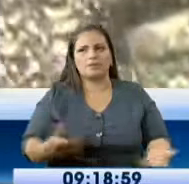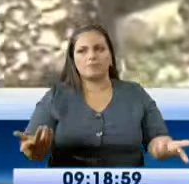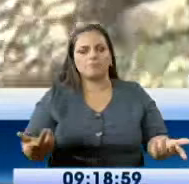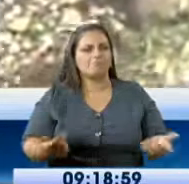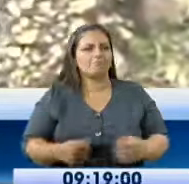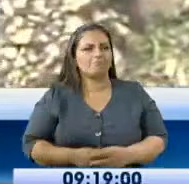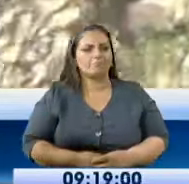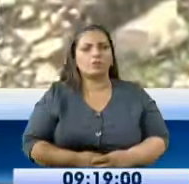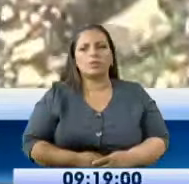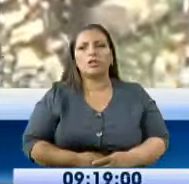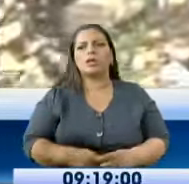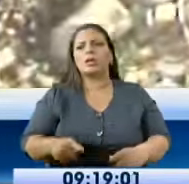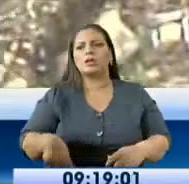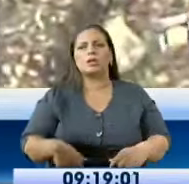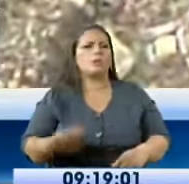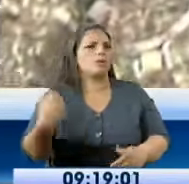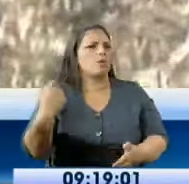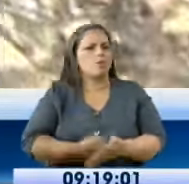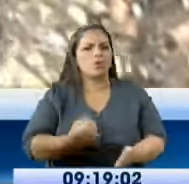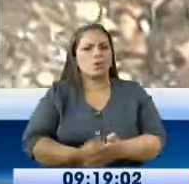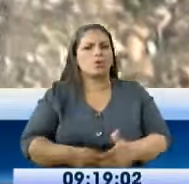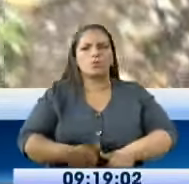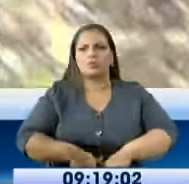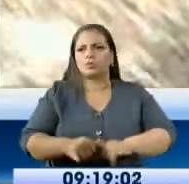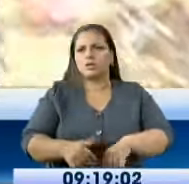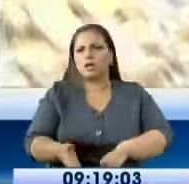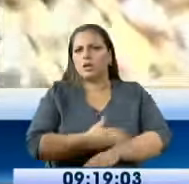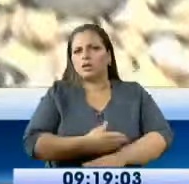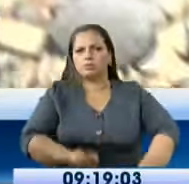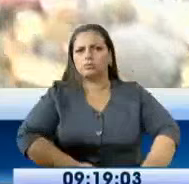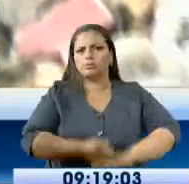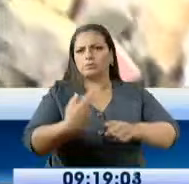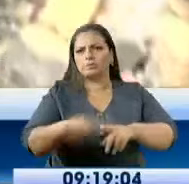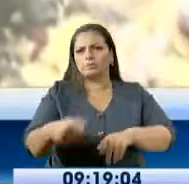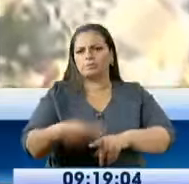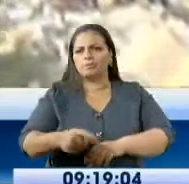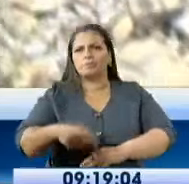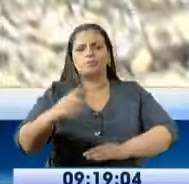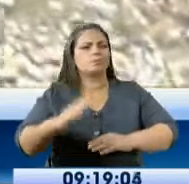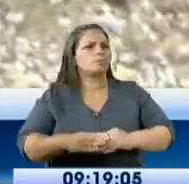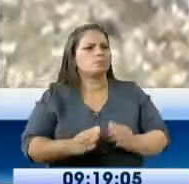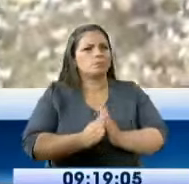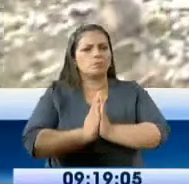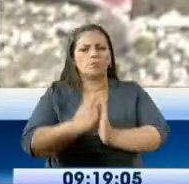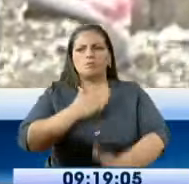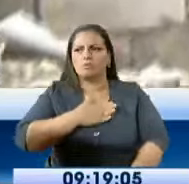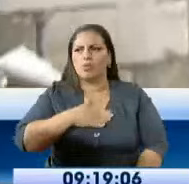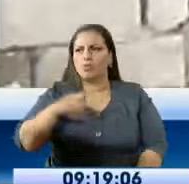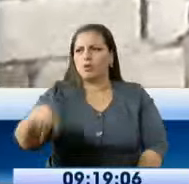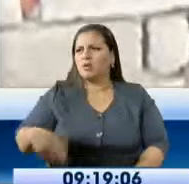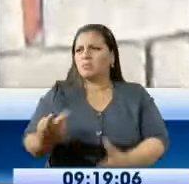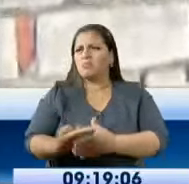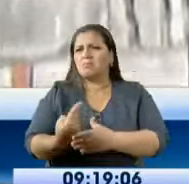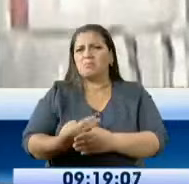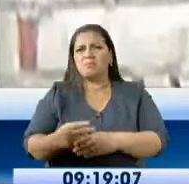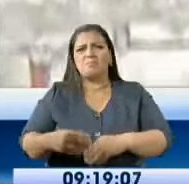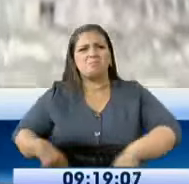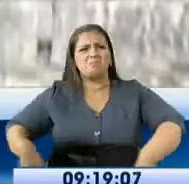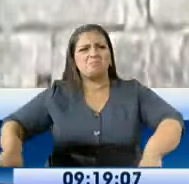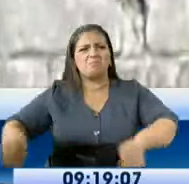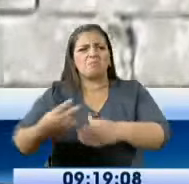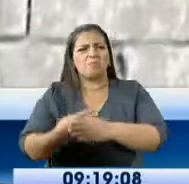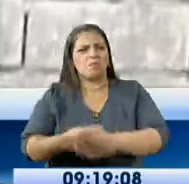peleando muchos tiempos, se han hecho con autogestión de todo lo que es la pared. ¿Se construye qué? para que se construya, bueno, pues así sea un